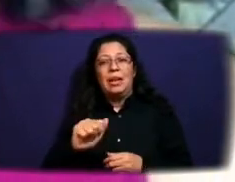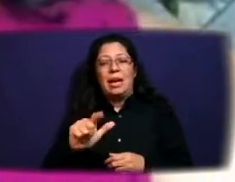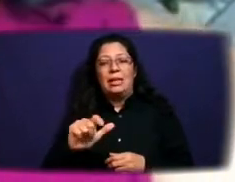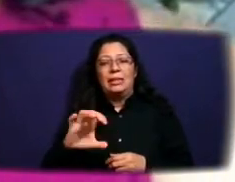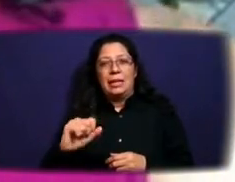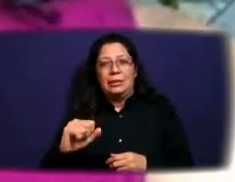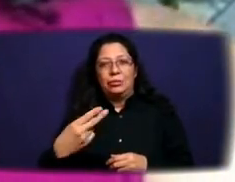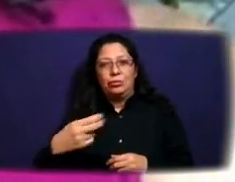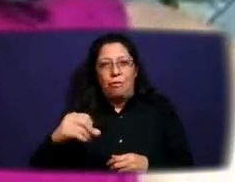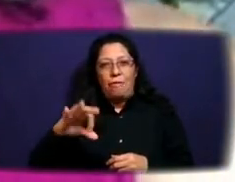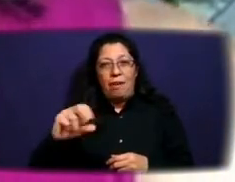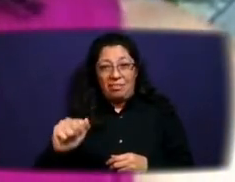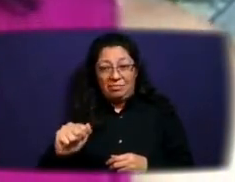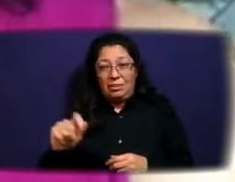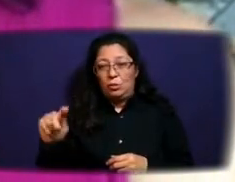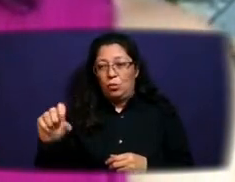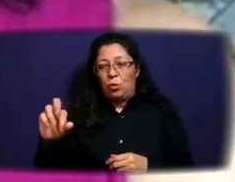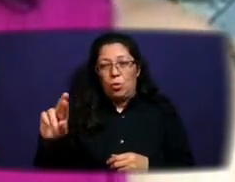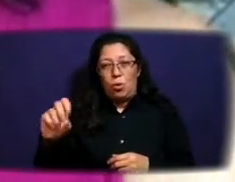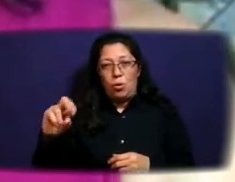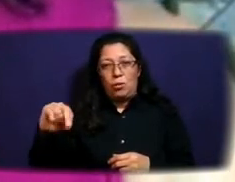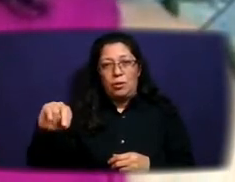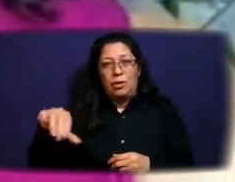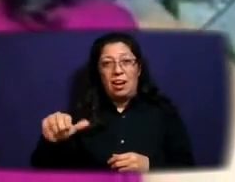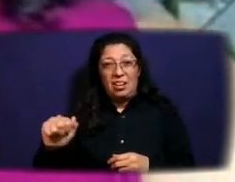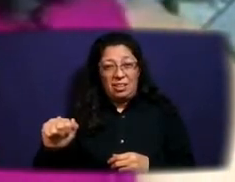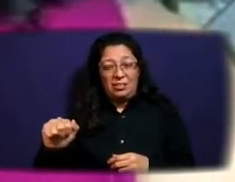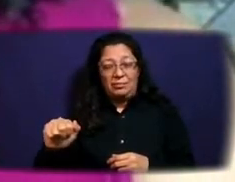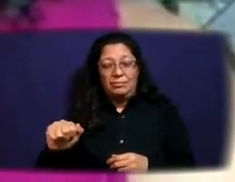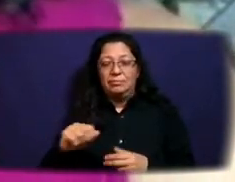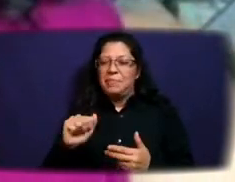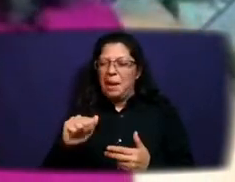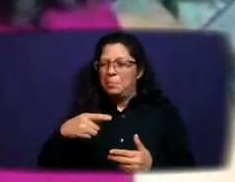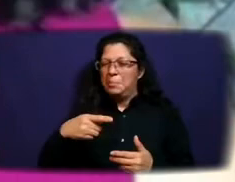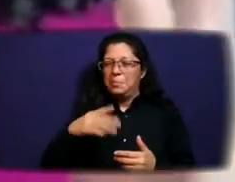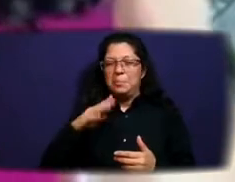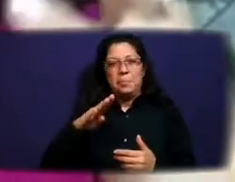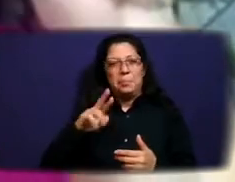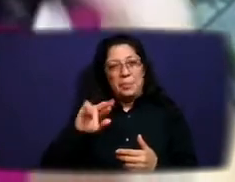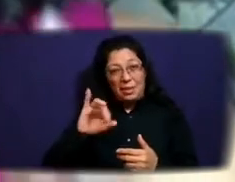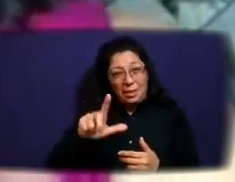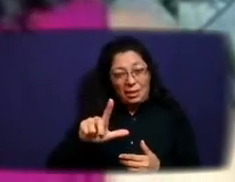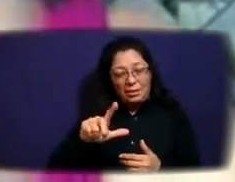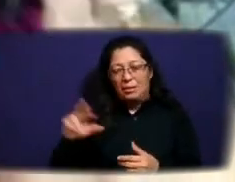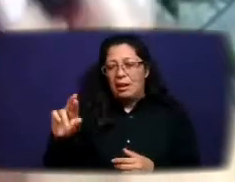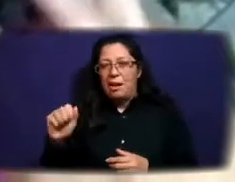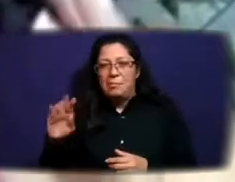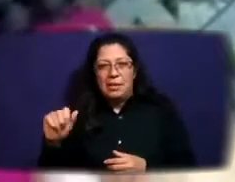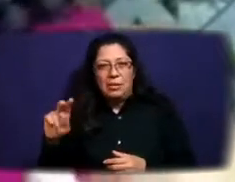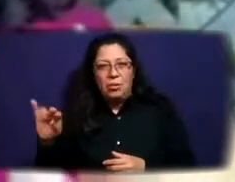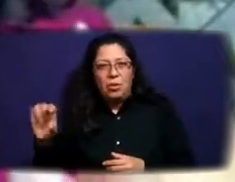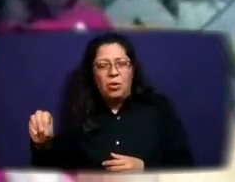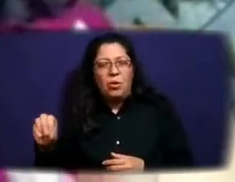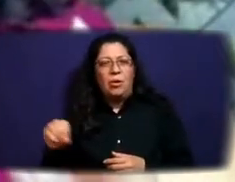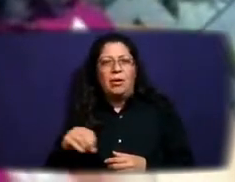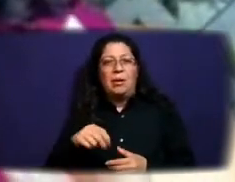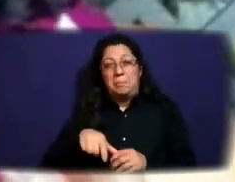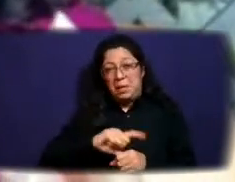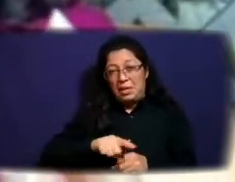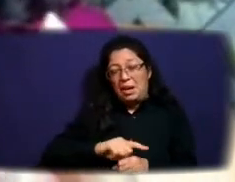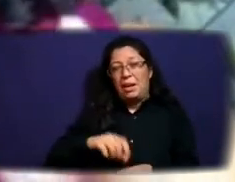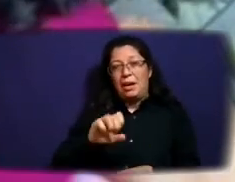y toronja. Y en abril, rábano, piña y espinacas.